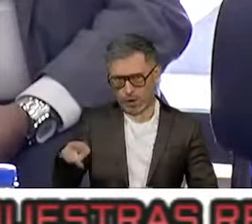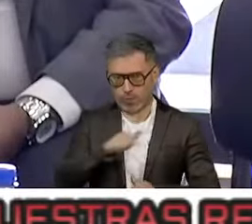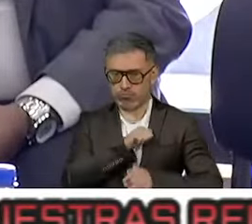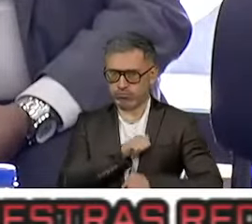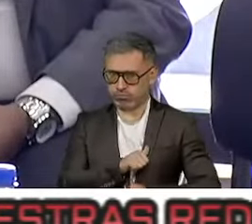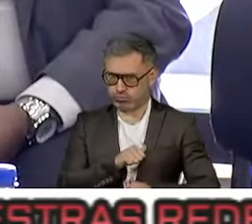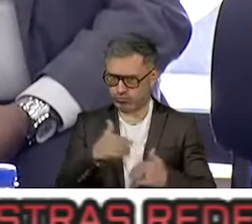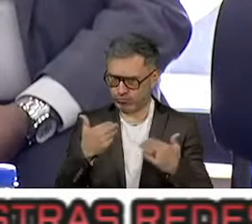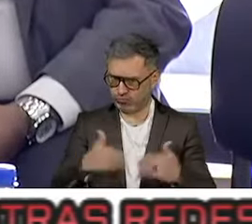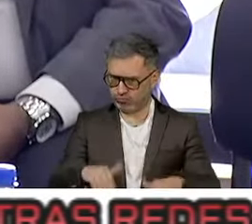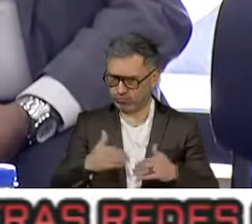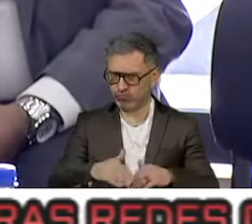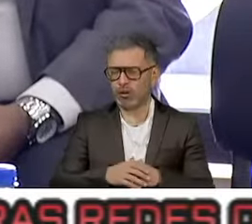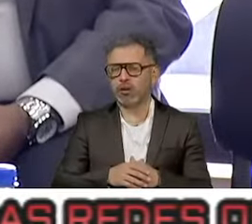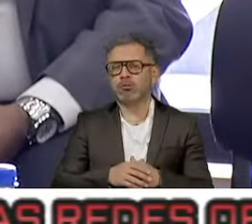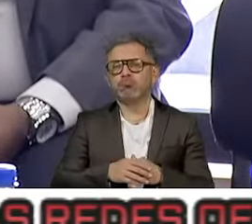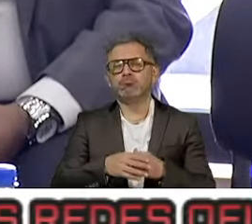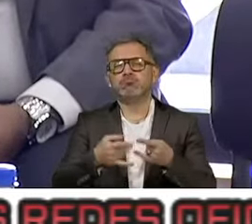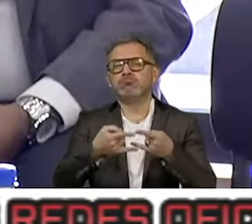debemos de